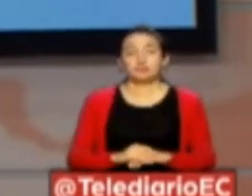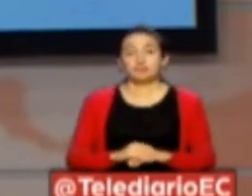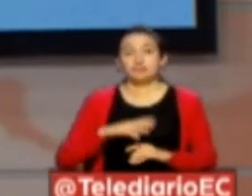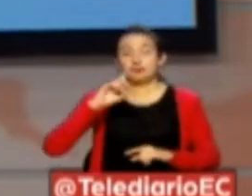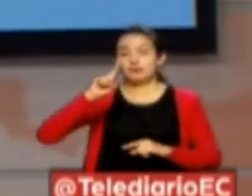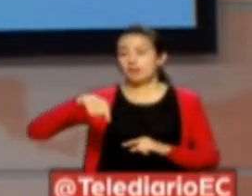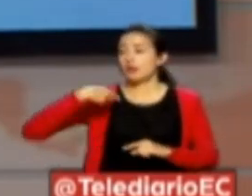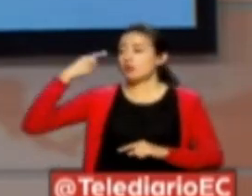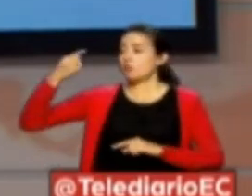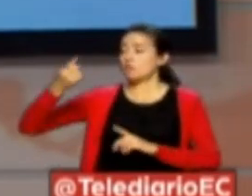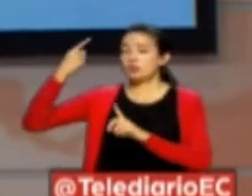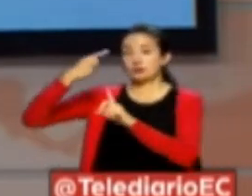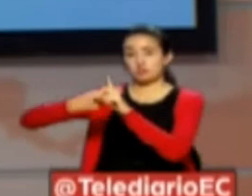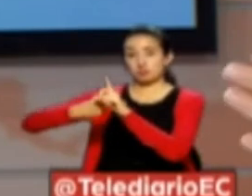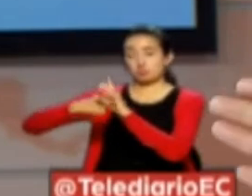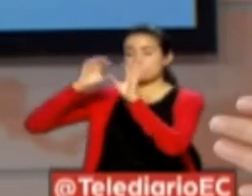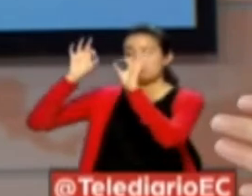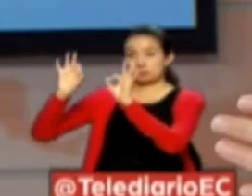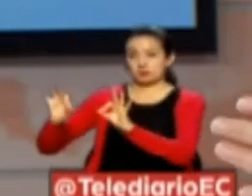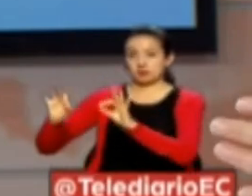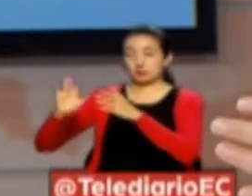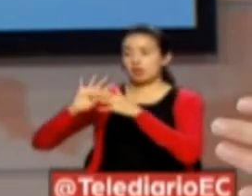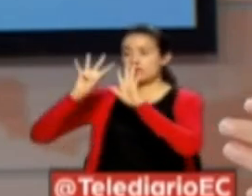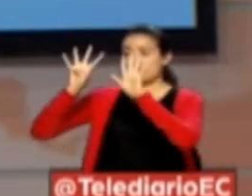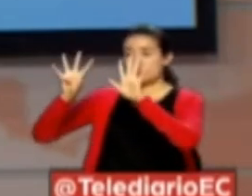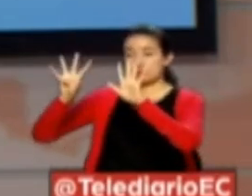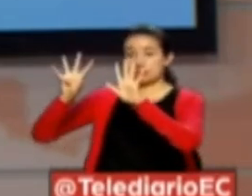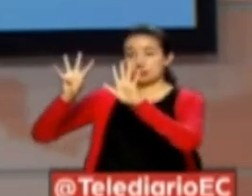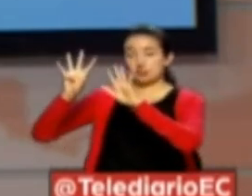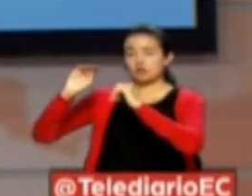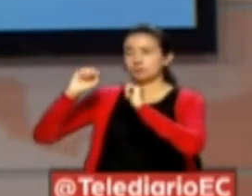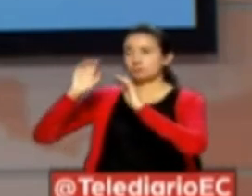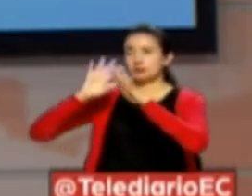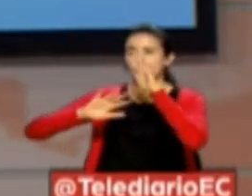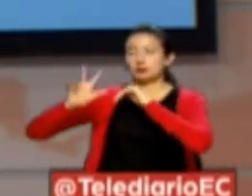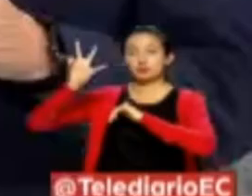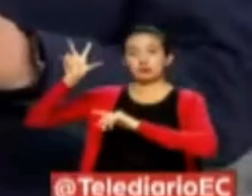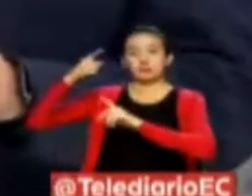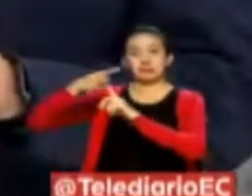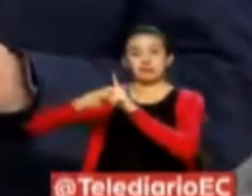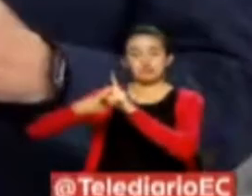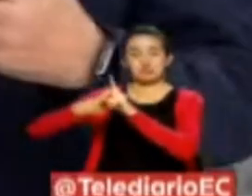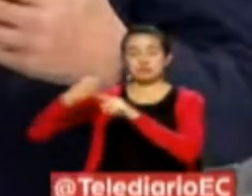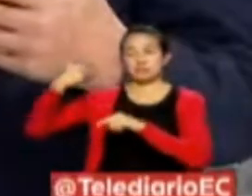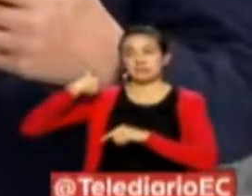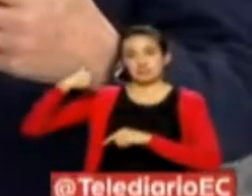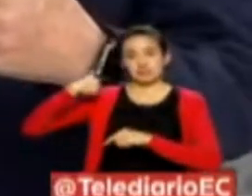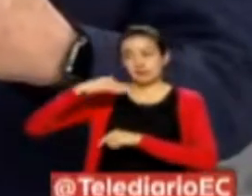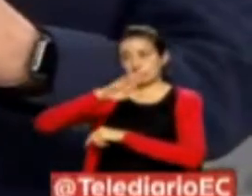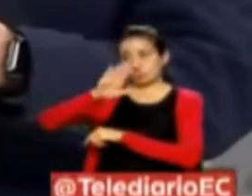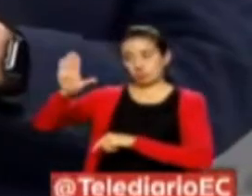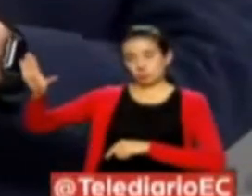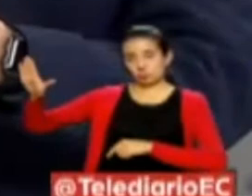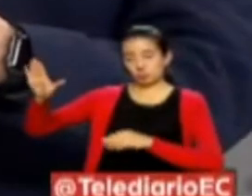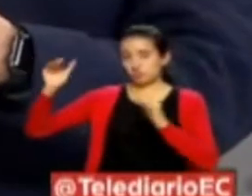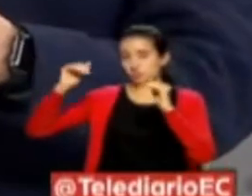próximo mes entendemos se cumplirá el plazo de 90 días que el presidente de la república dio para